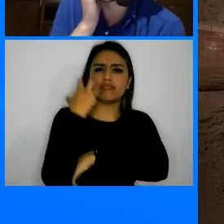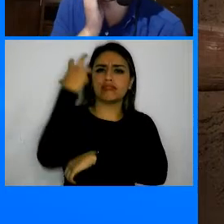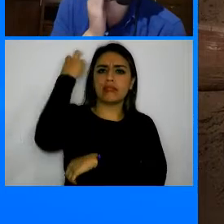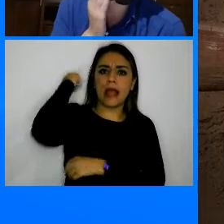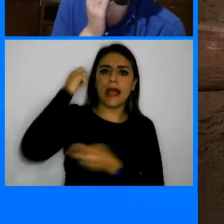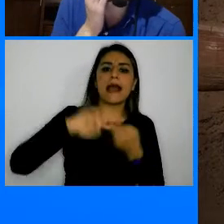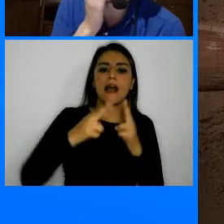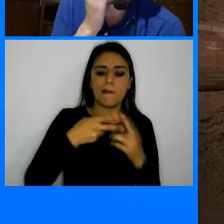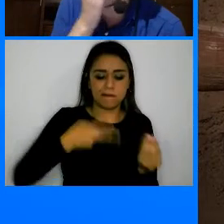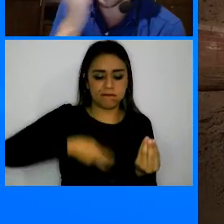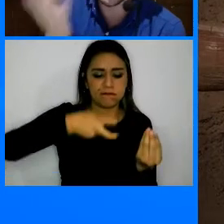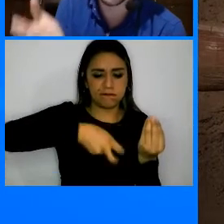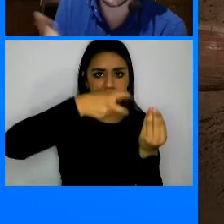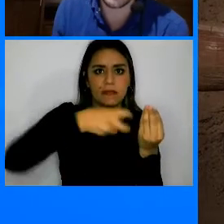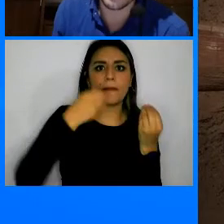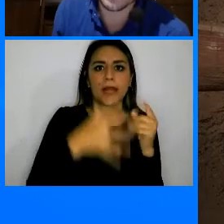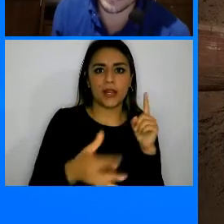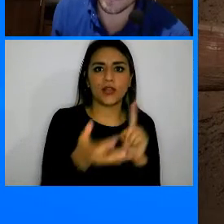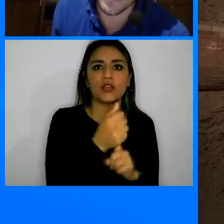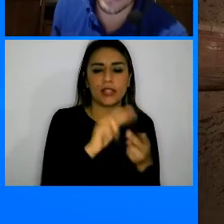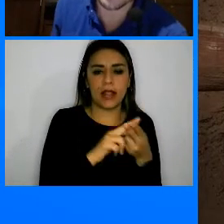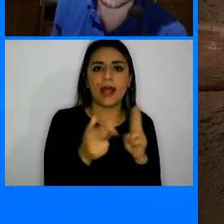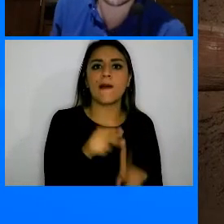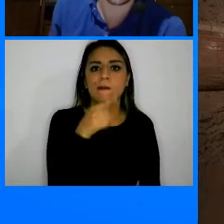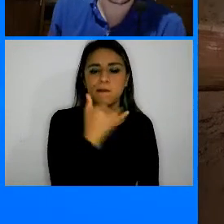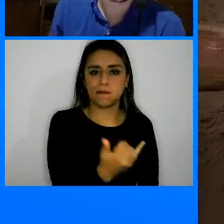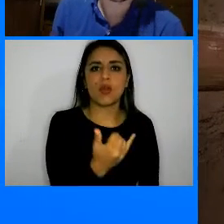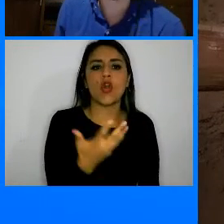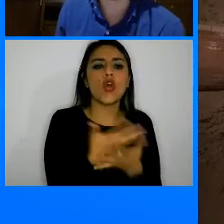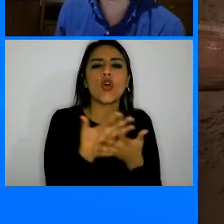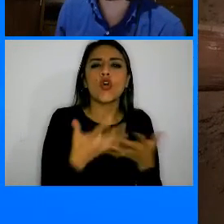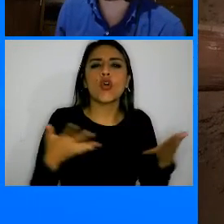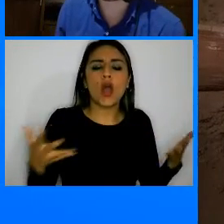hacen excavaciones para encontrar objetos,